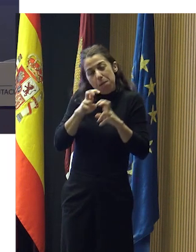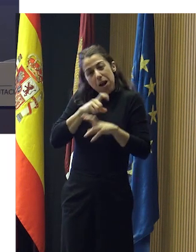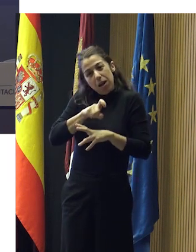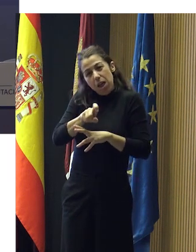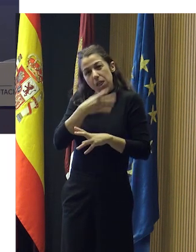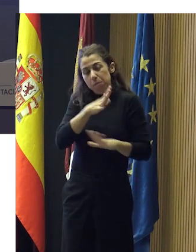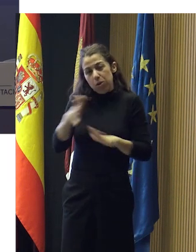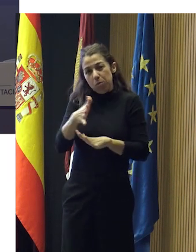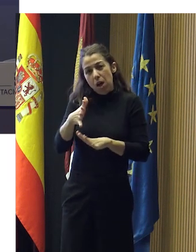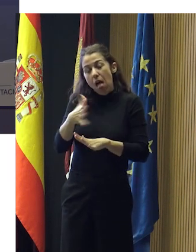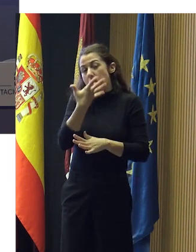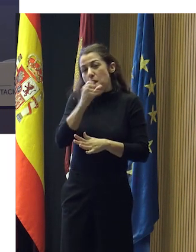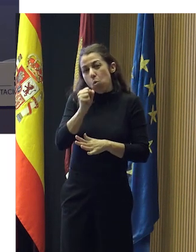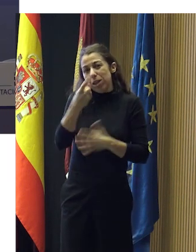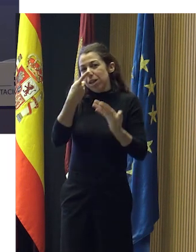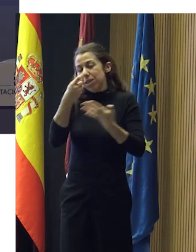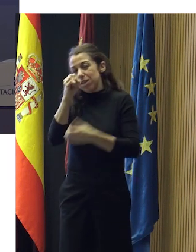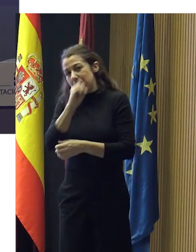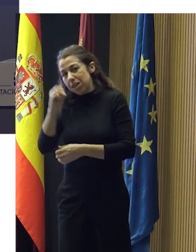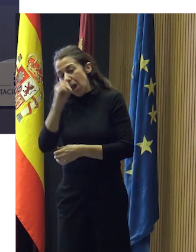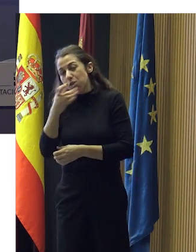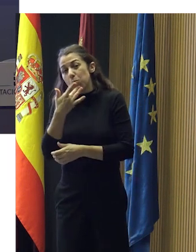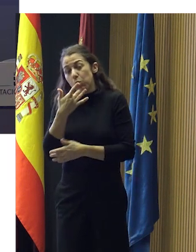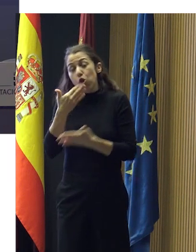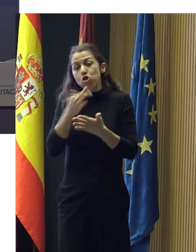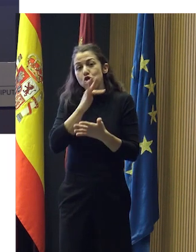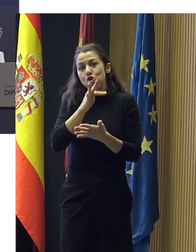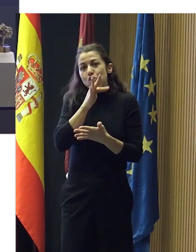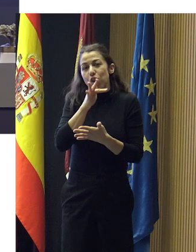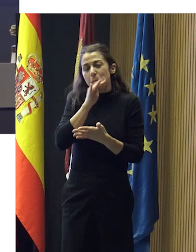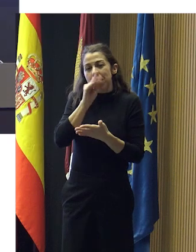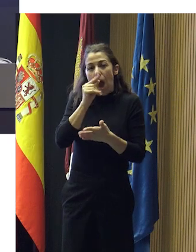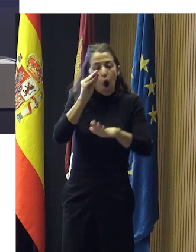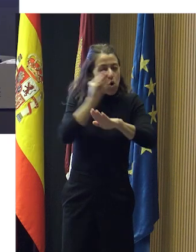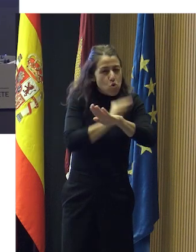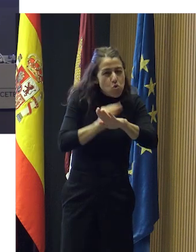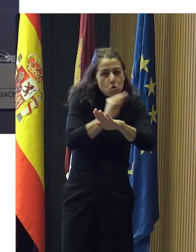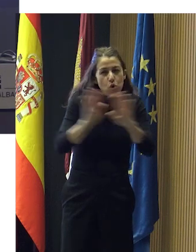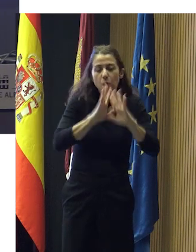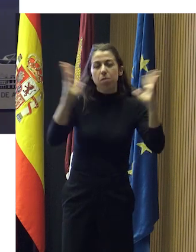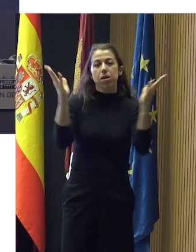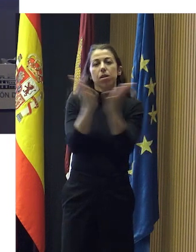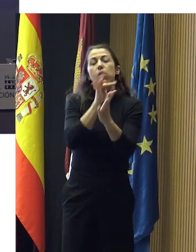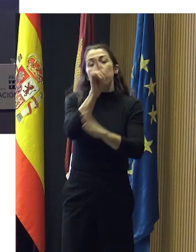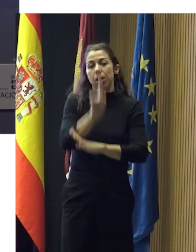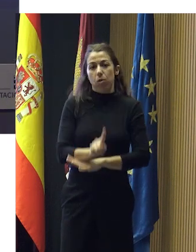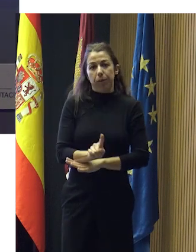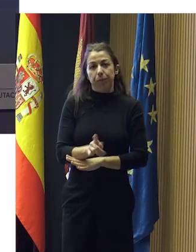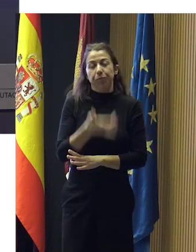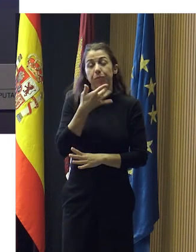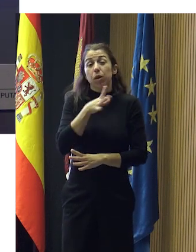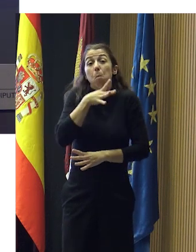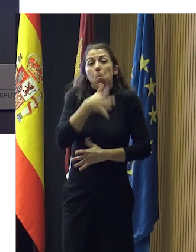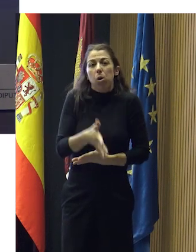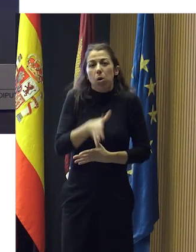hace más de 50, 60 años, aún seguimos sin tener la cura, ¿no? Como yo digo, universal para todos los tumores. ¿Y